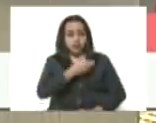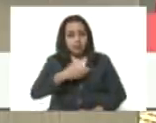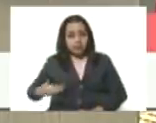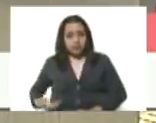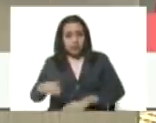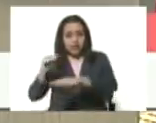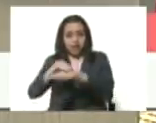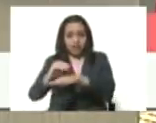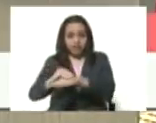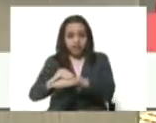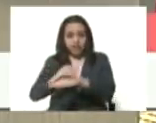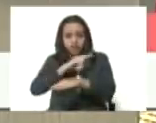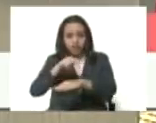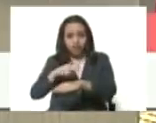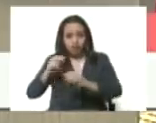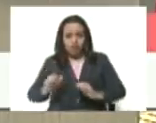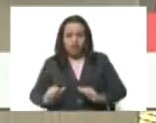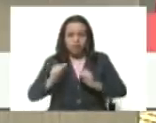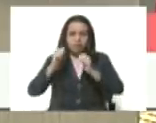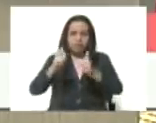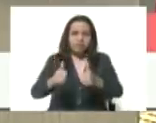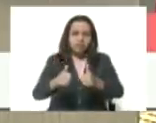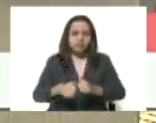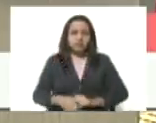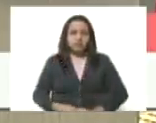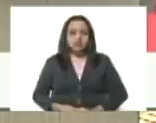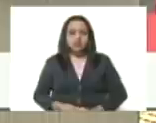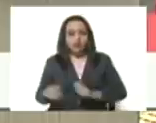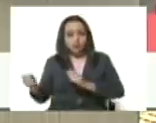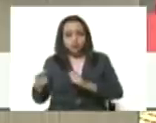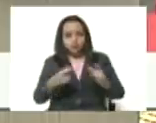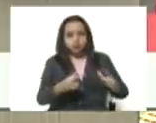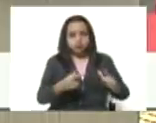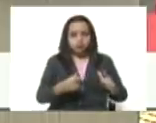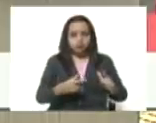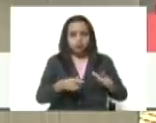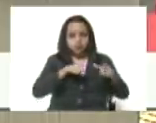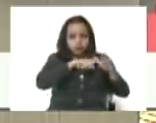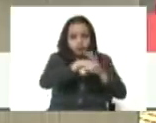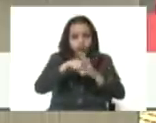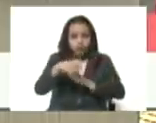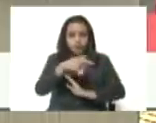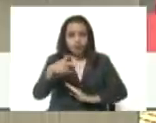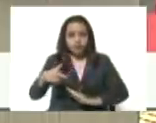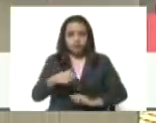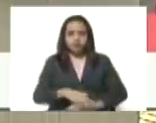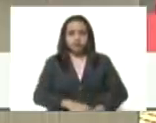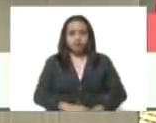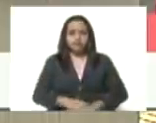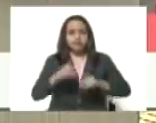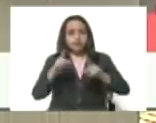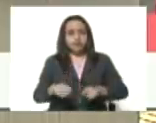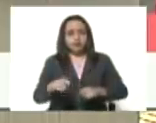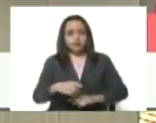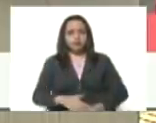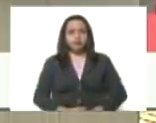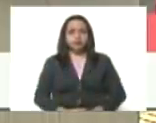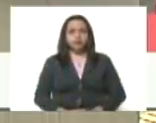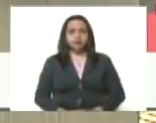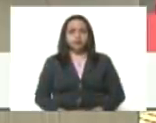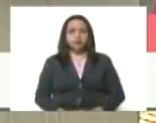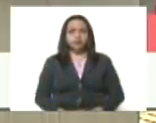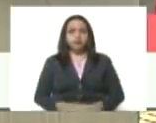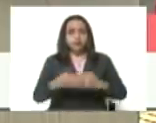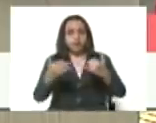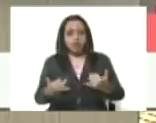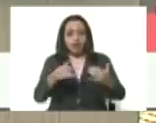instruya, nosotros ir a su ejecución. Por otro lado, fíjense, ya